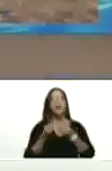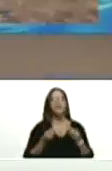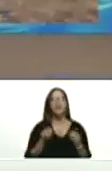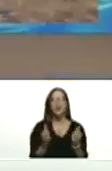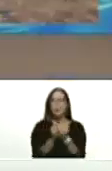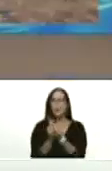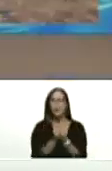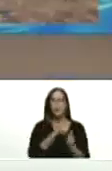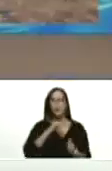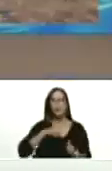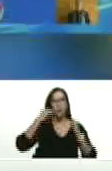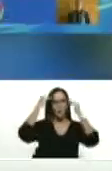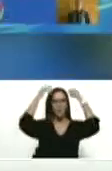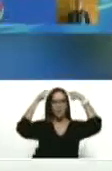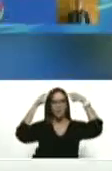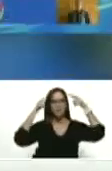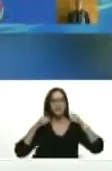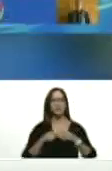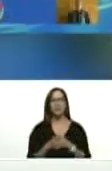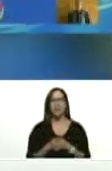comandante, en la forja